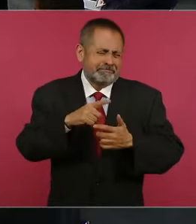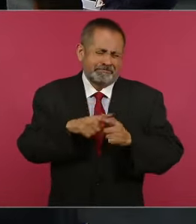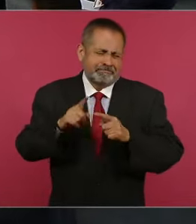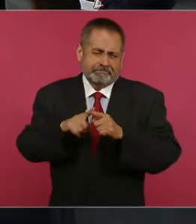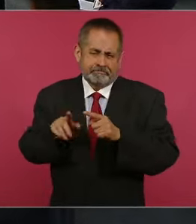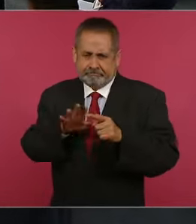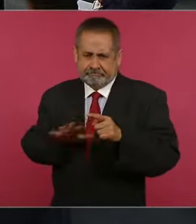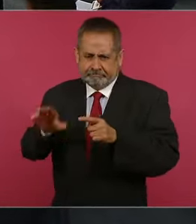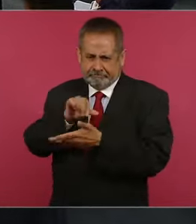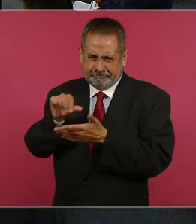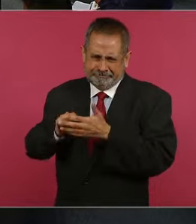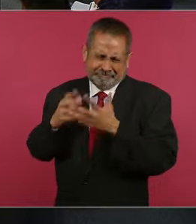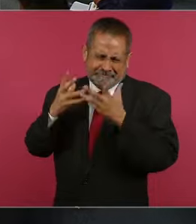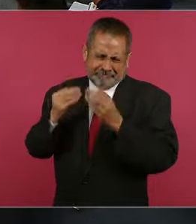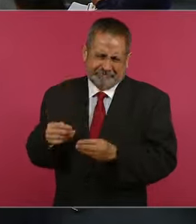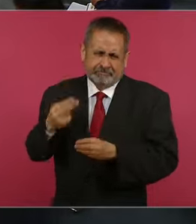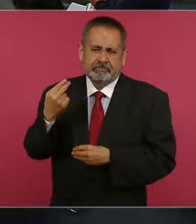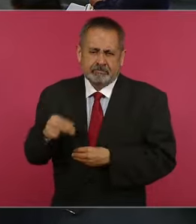aquí es donde estoy hablando,